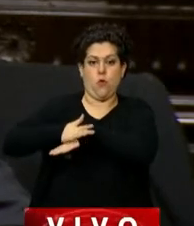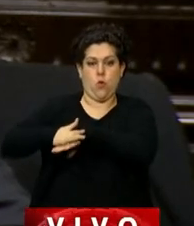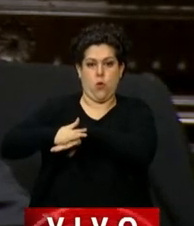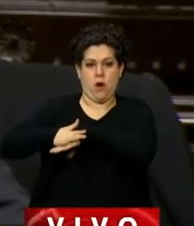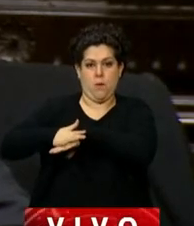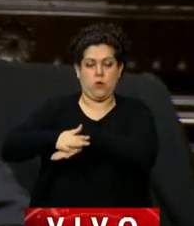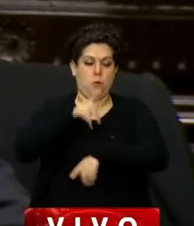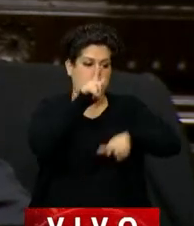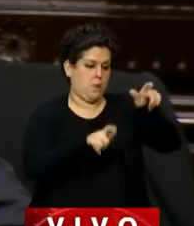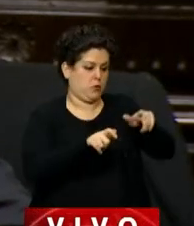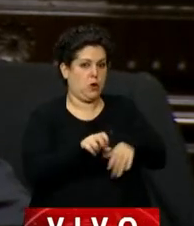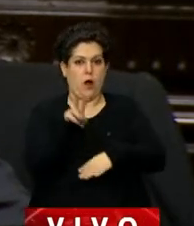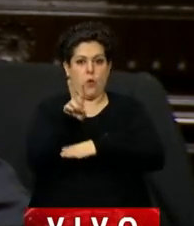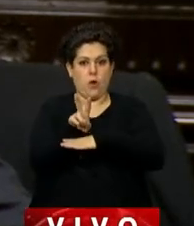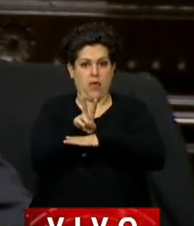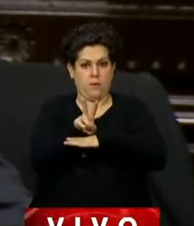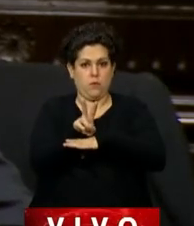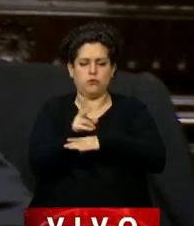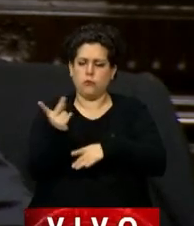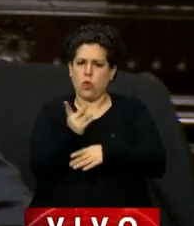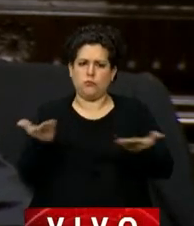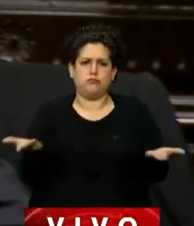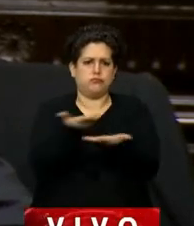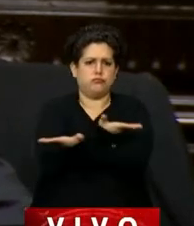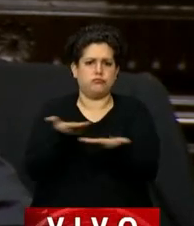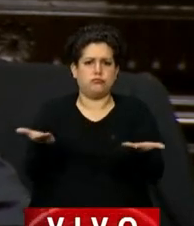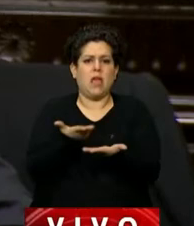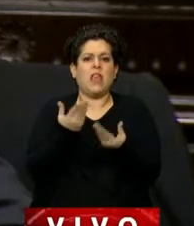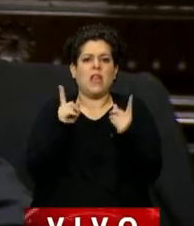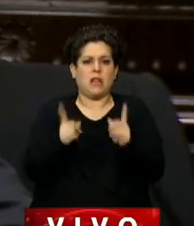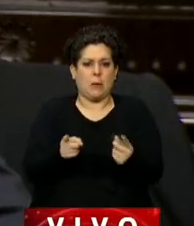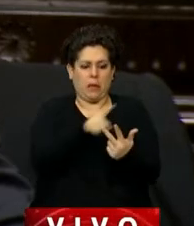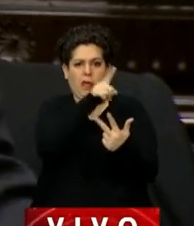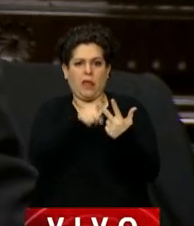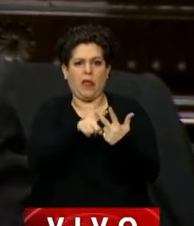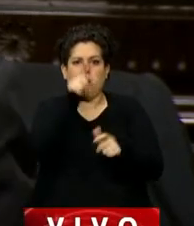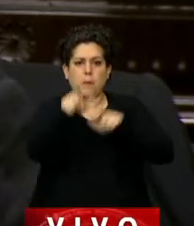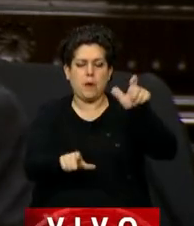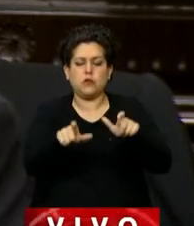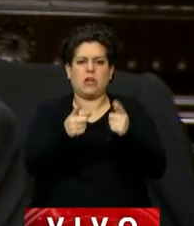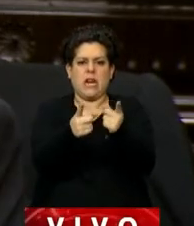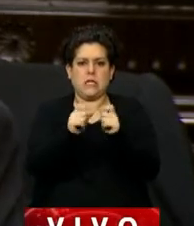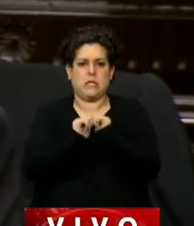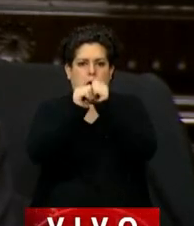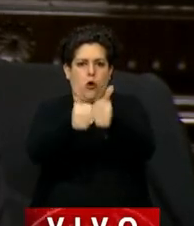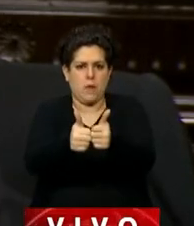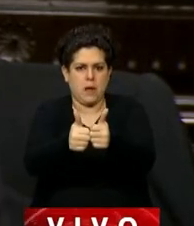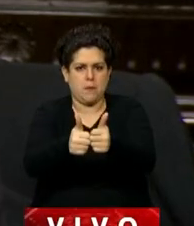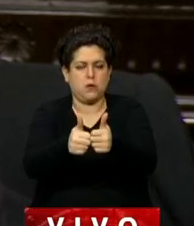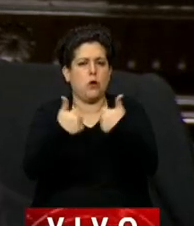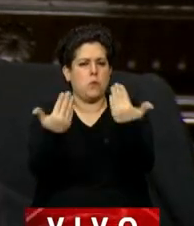y cuidamos muchas veces y los que necesitan nuestro acompañamiento.